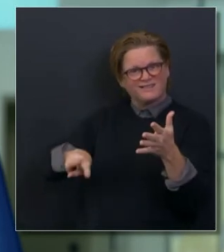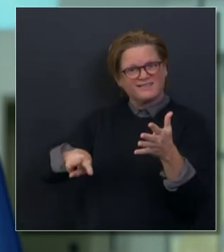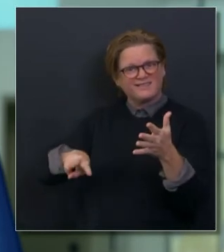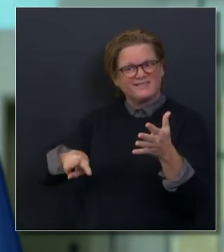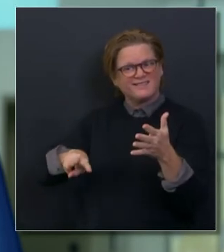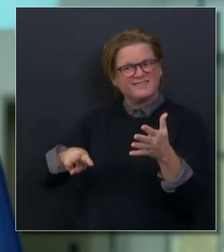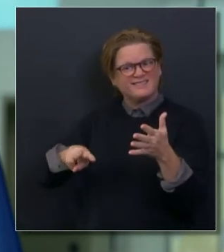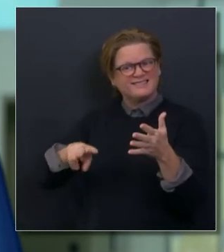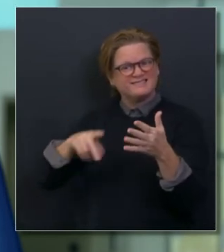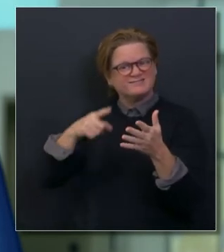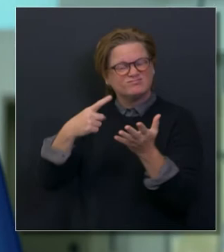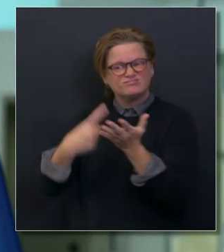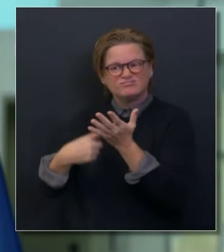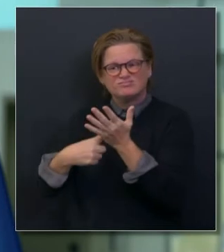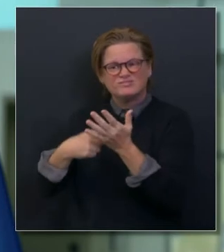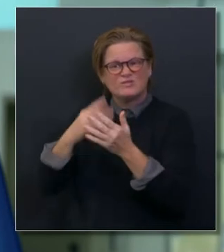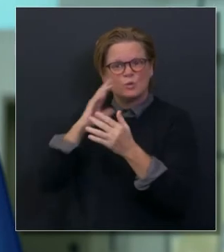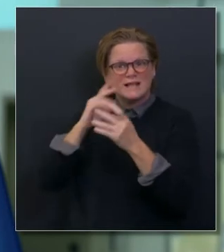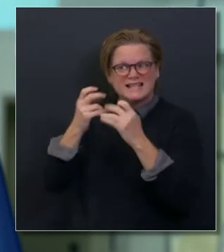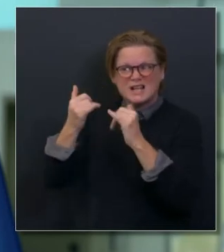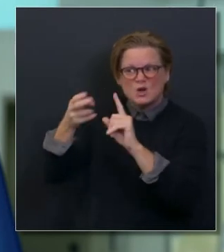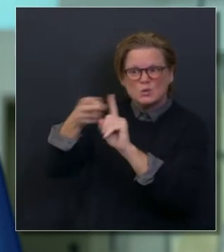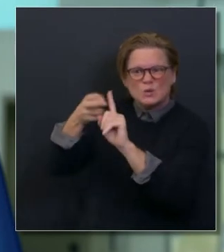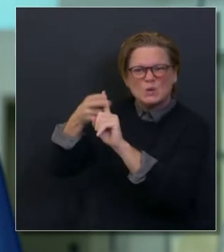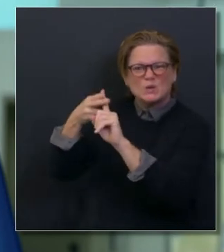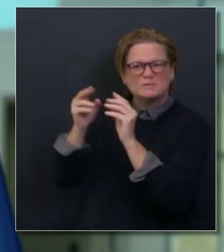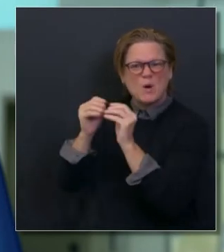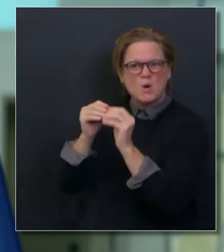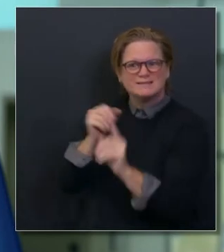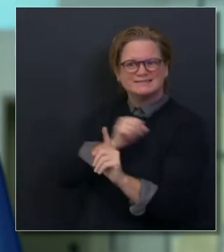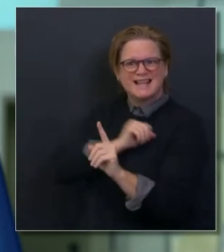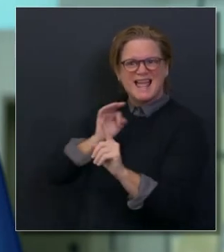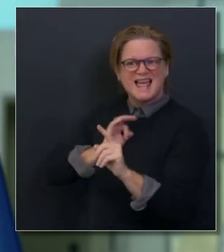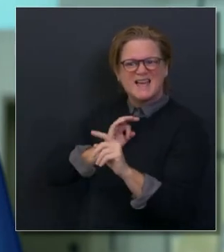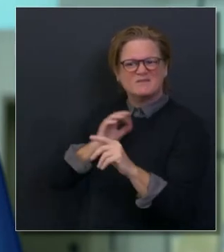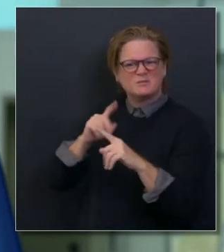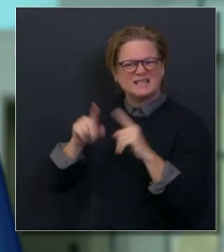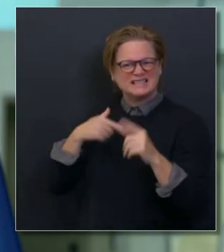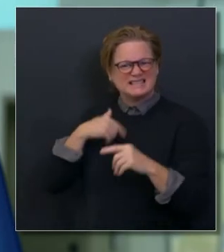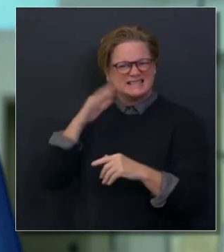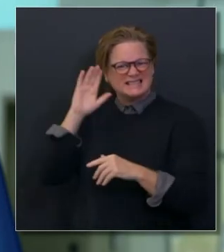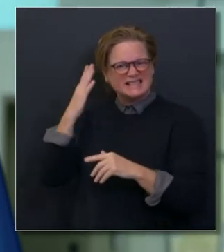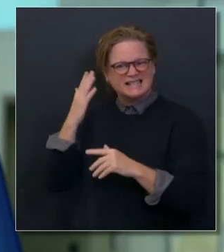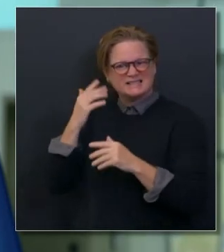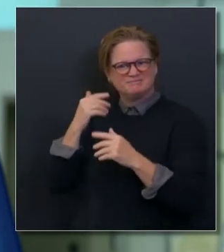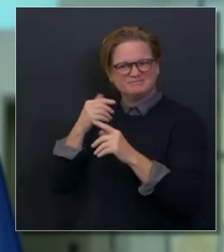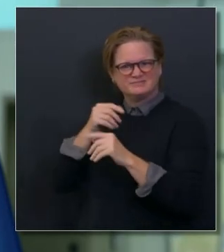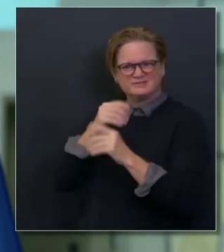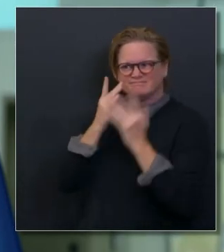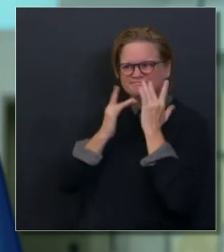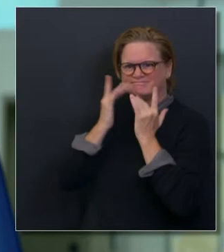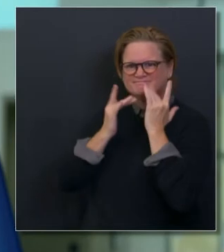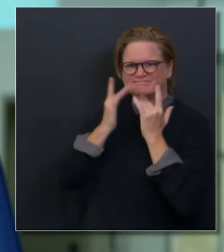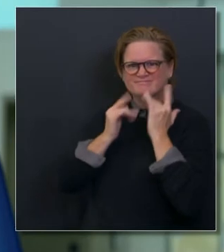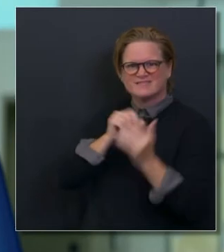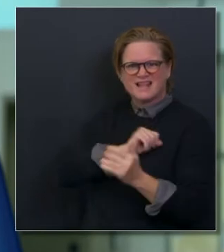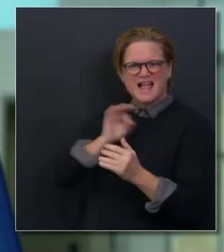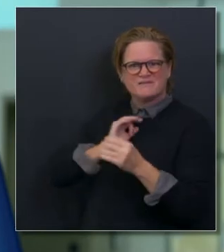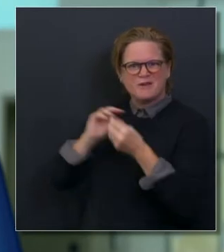el aumento de personal no será adecuado. ¿Qué sucederá en